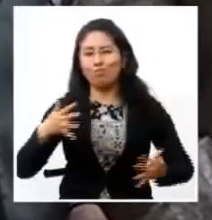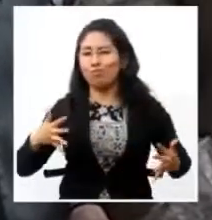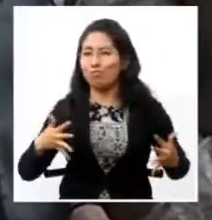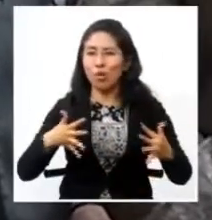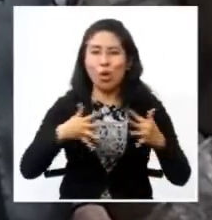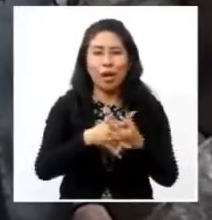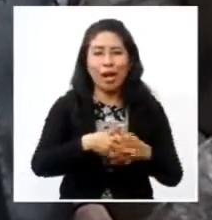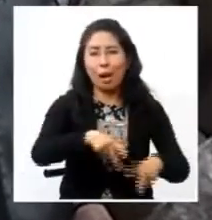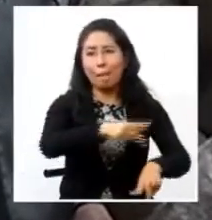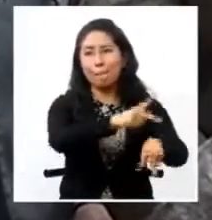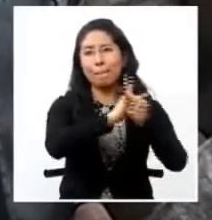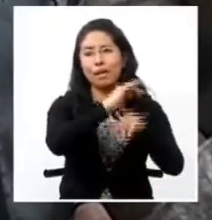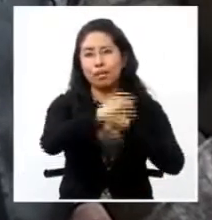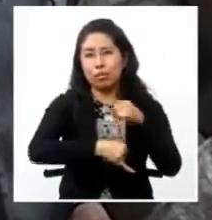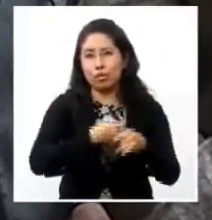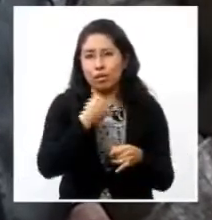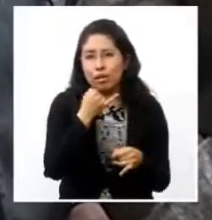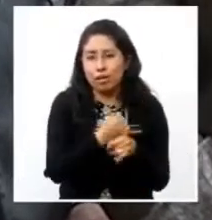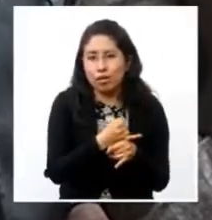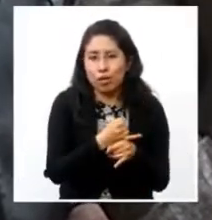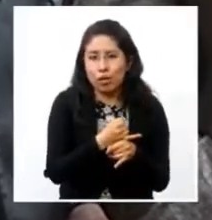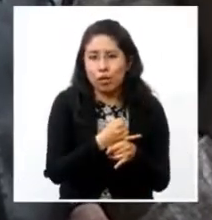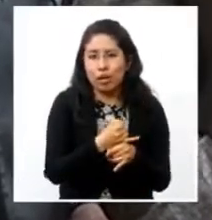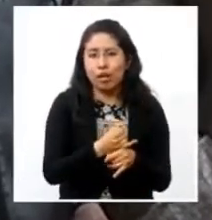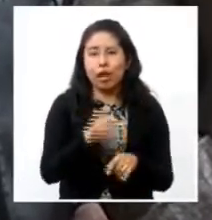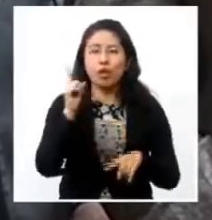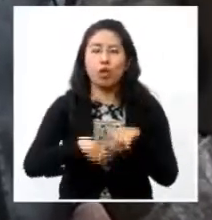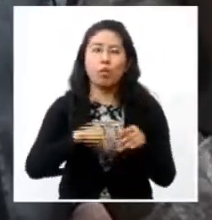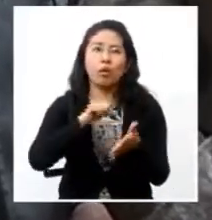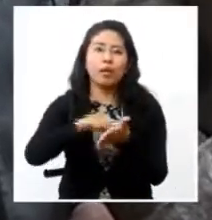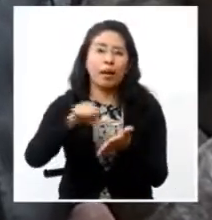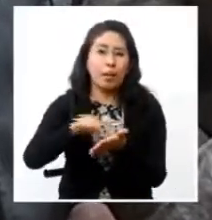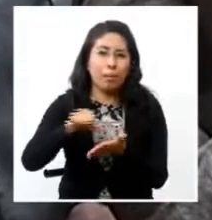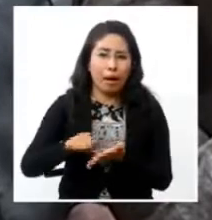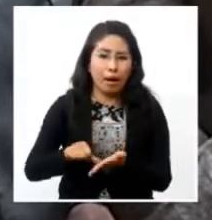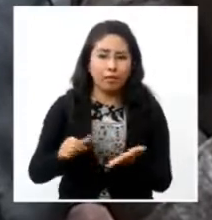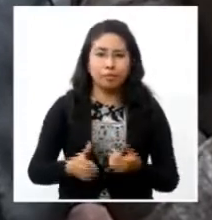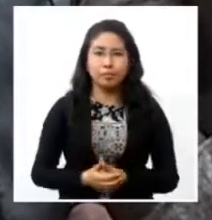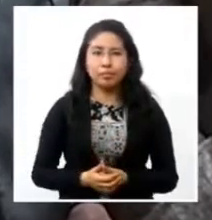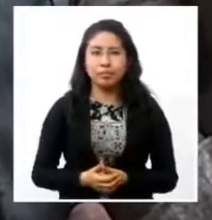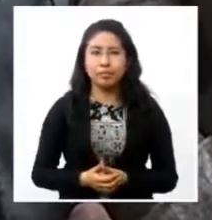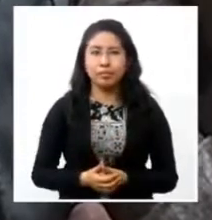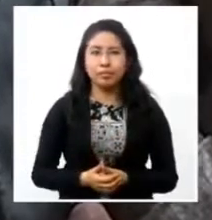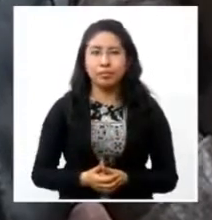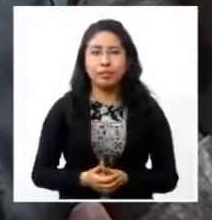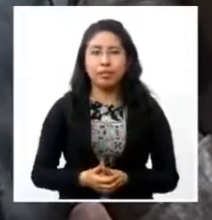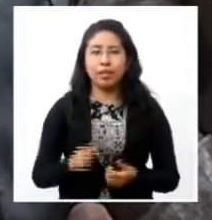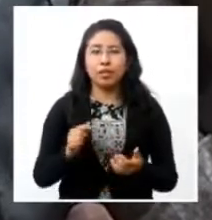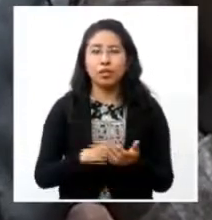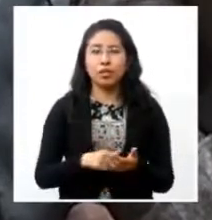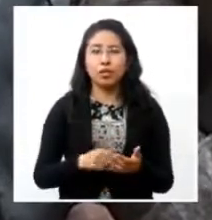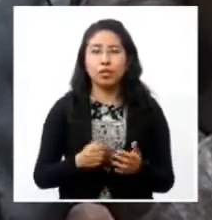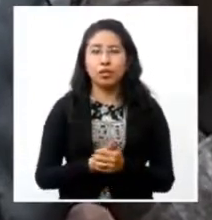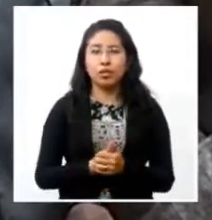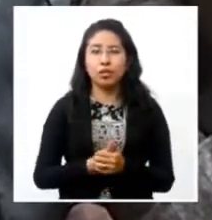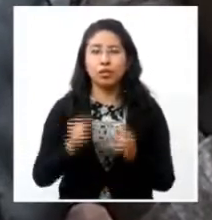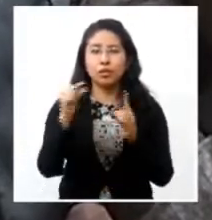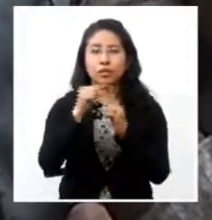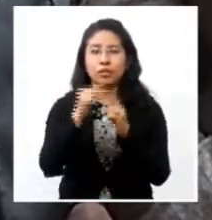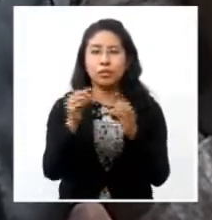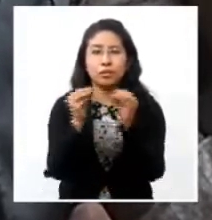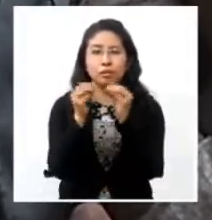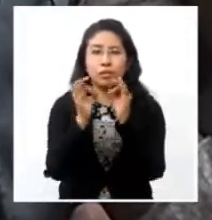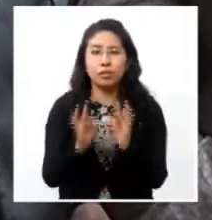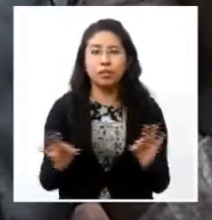que venía al país para profundizar la política de ayuda y de bonos. Y estas palabras, más que un